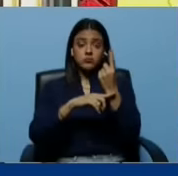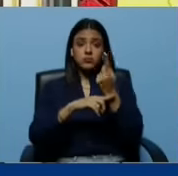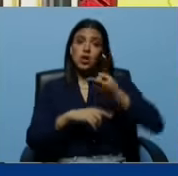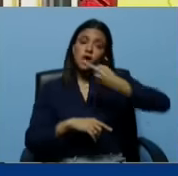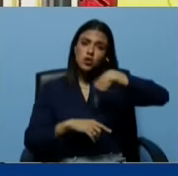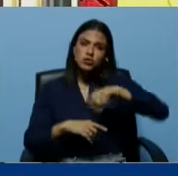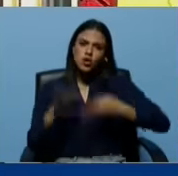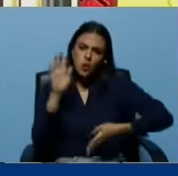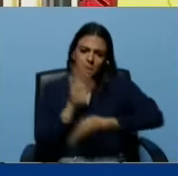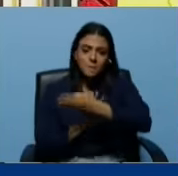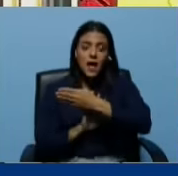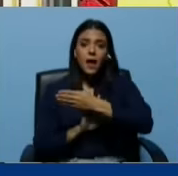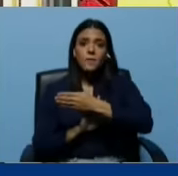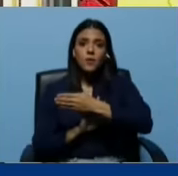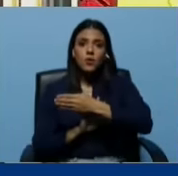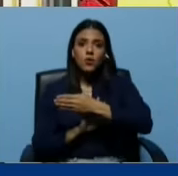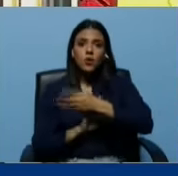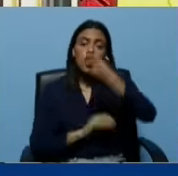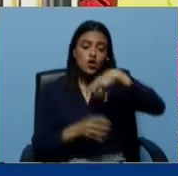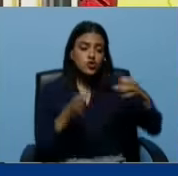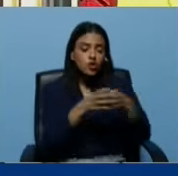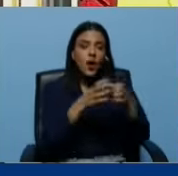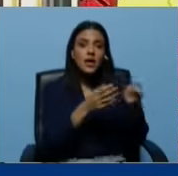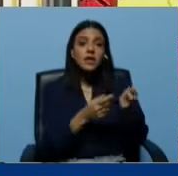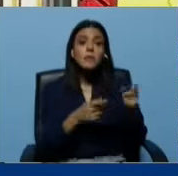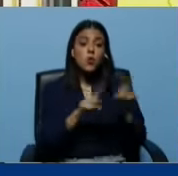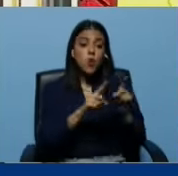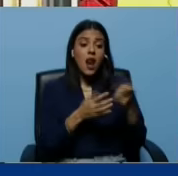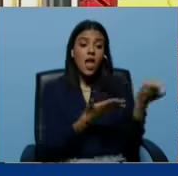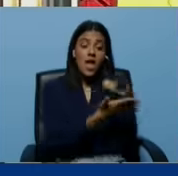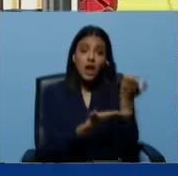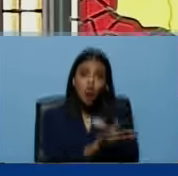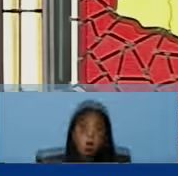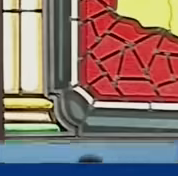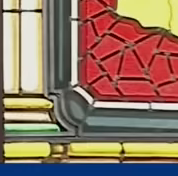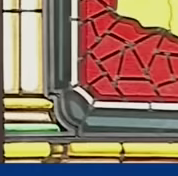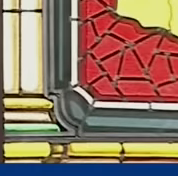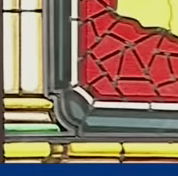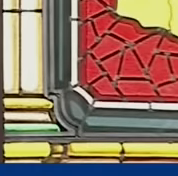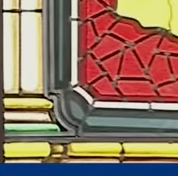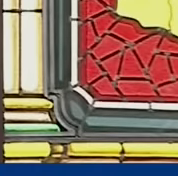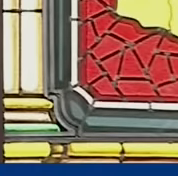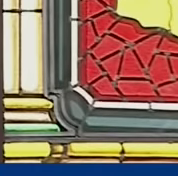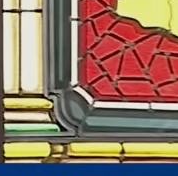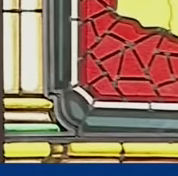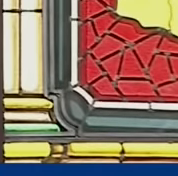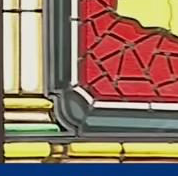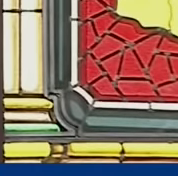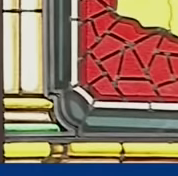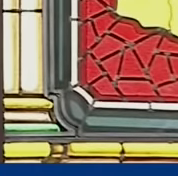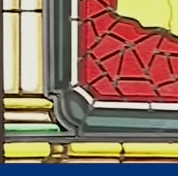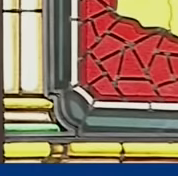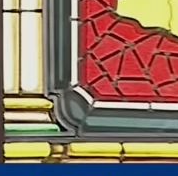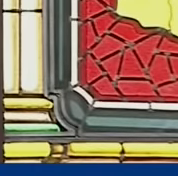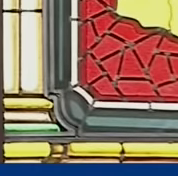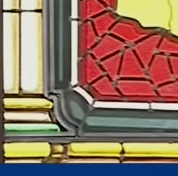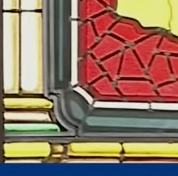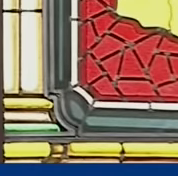vamos en el equipo económico para seguir apuntalando los cambios